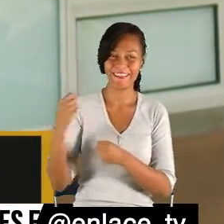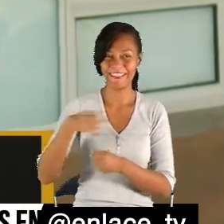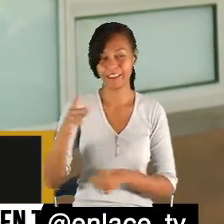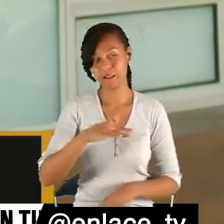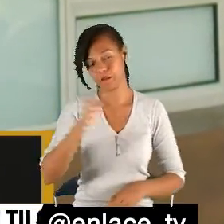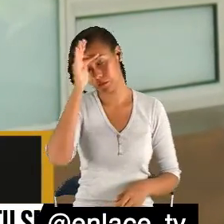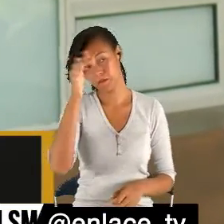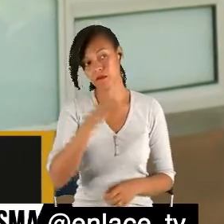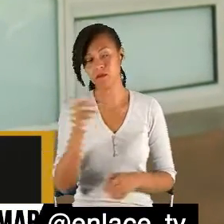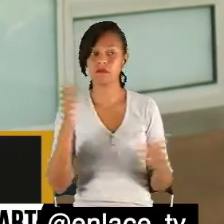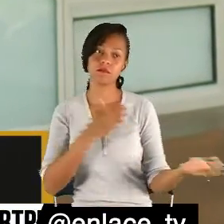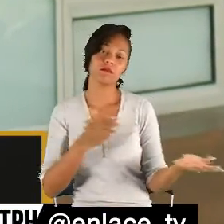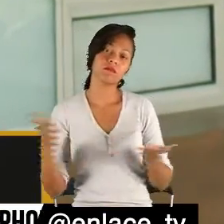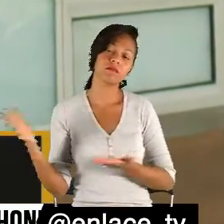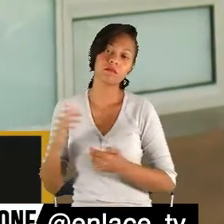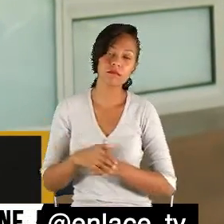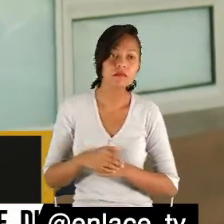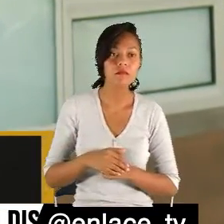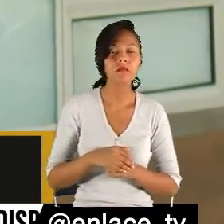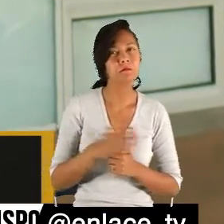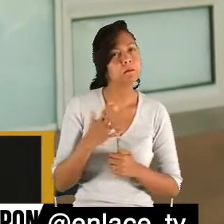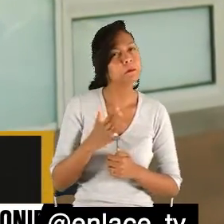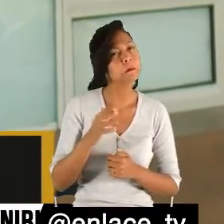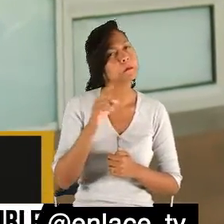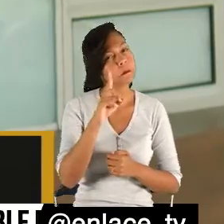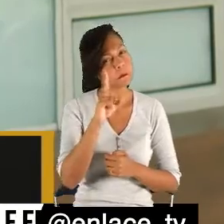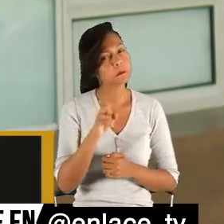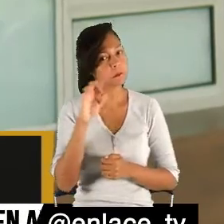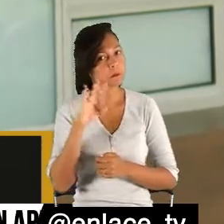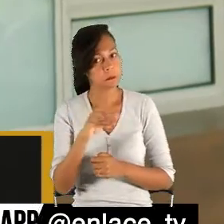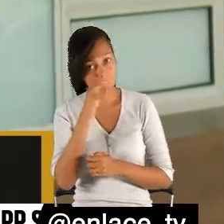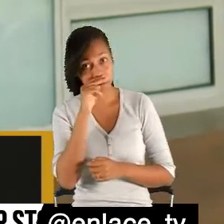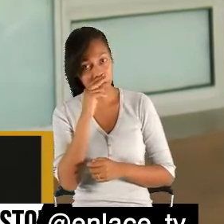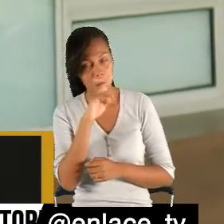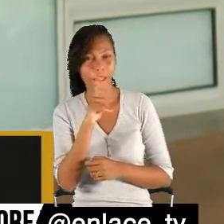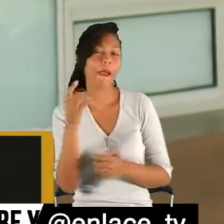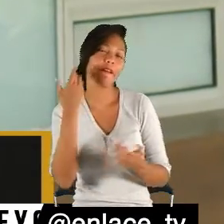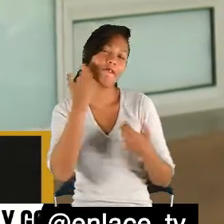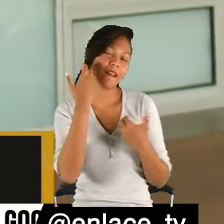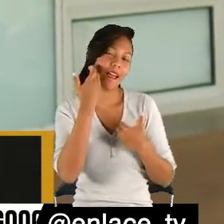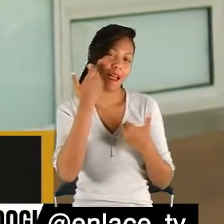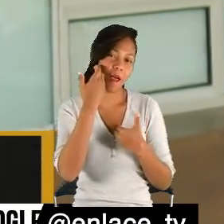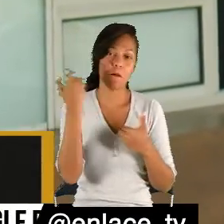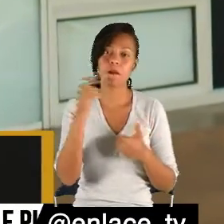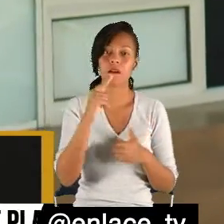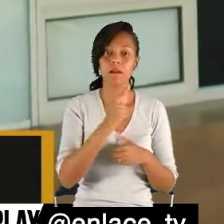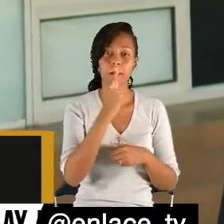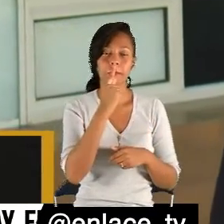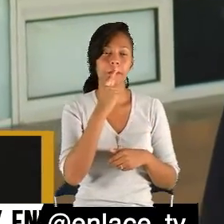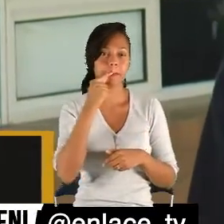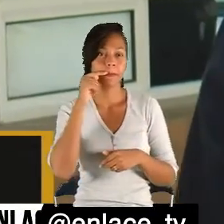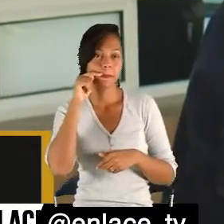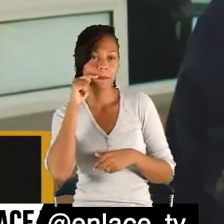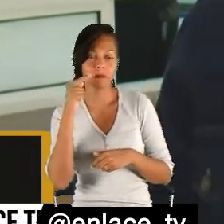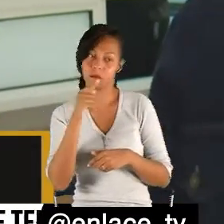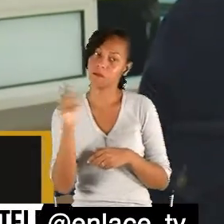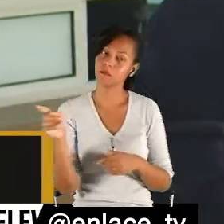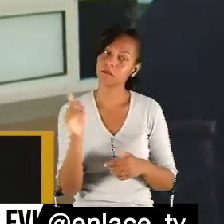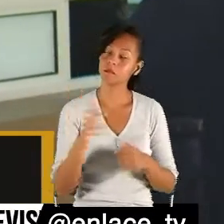a por lo menos 63 en niños que padecen de labio fisurado y paladar hendido para entregarnos un balance de pronto de cómo ha transcurrido